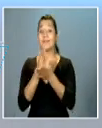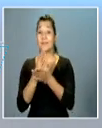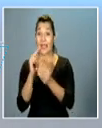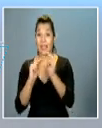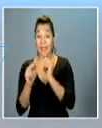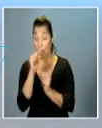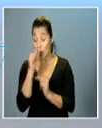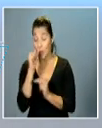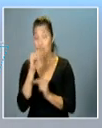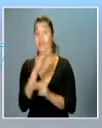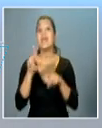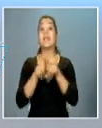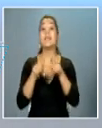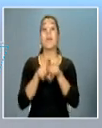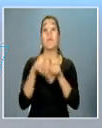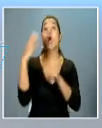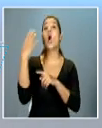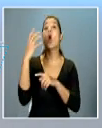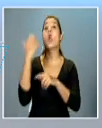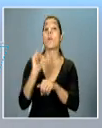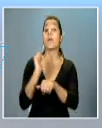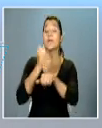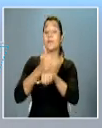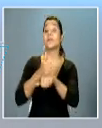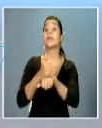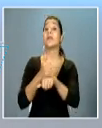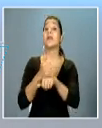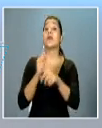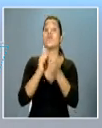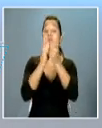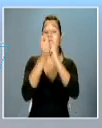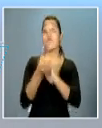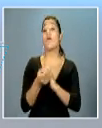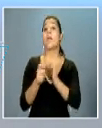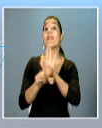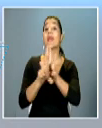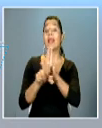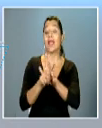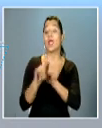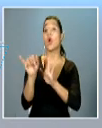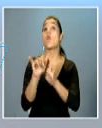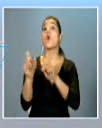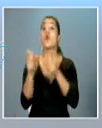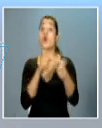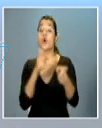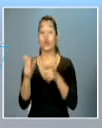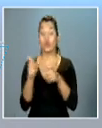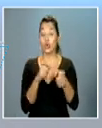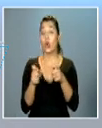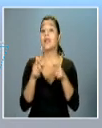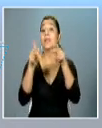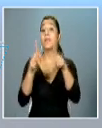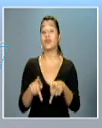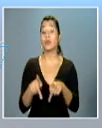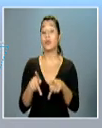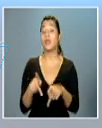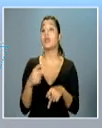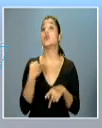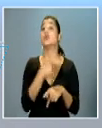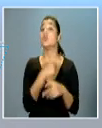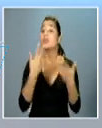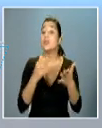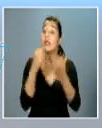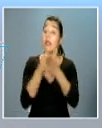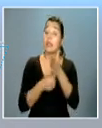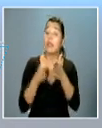que Colombia implementó una serie de reformas legislativas, entre esas la ley de extinción de dominio. Es decir, nosotros aquí los especialistas en seguridad hemos insistido en la